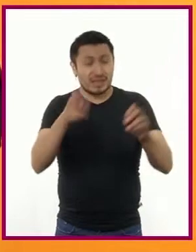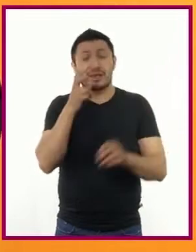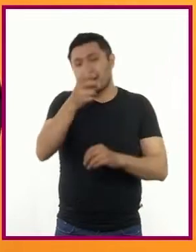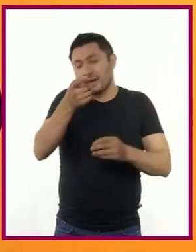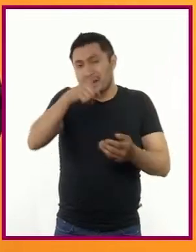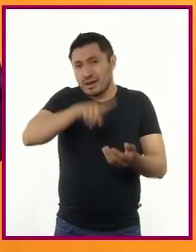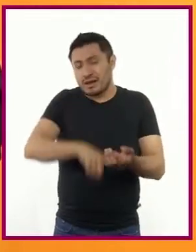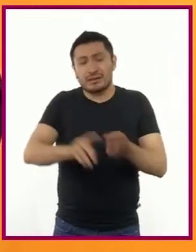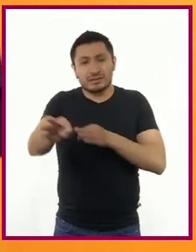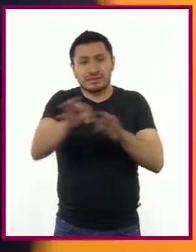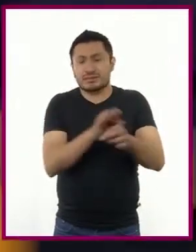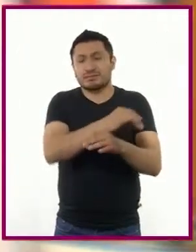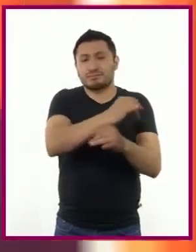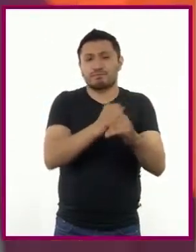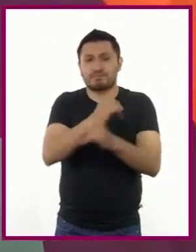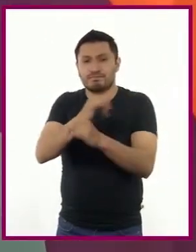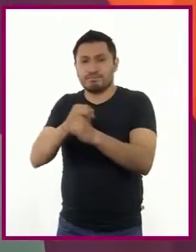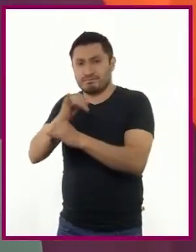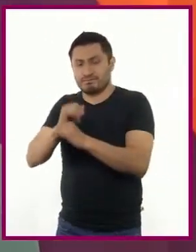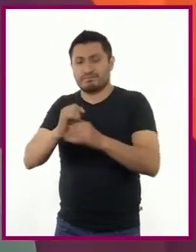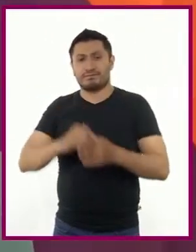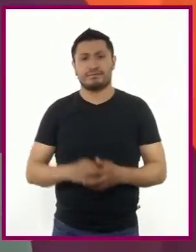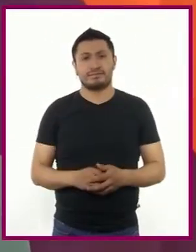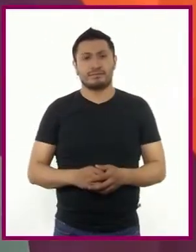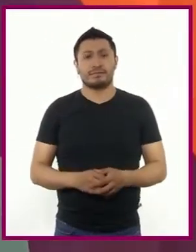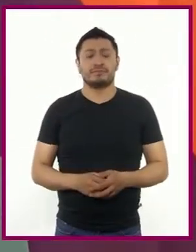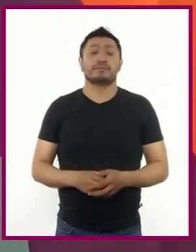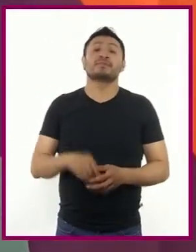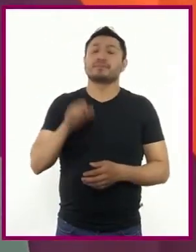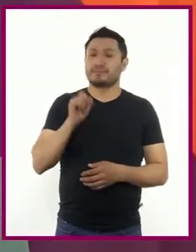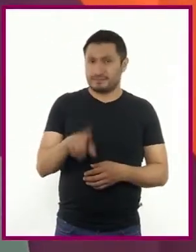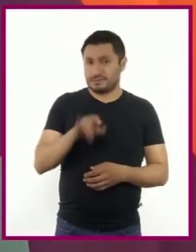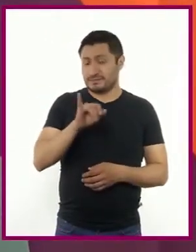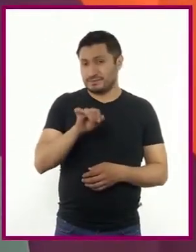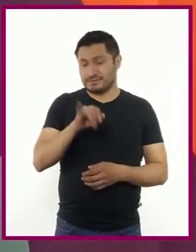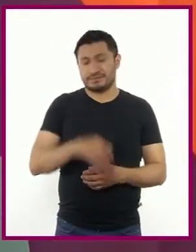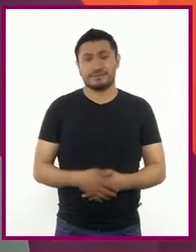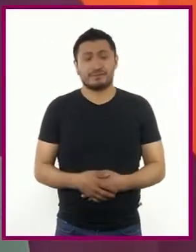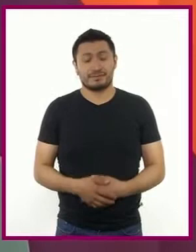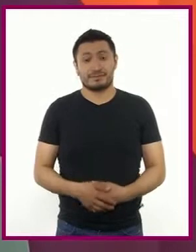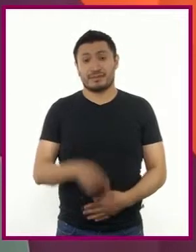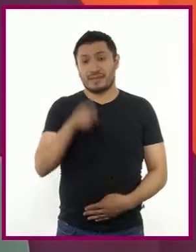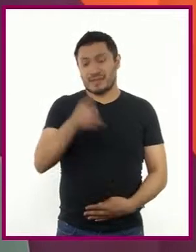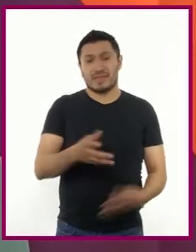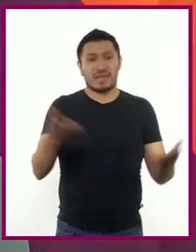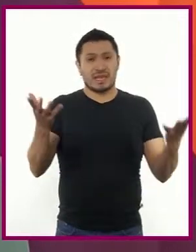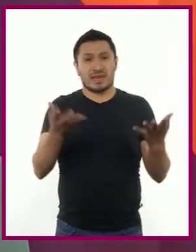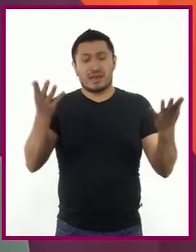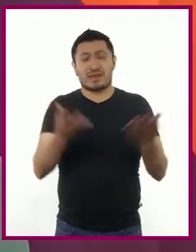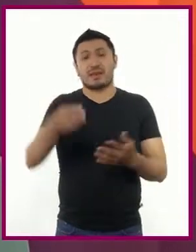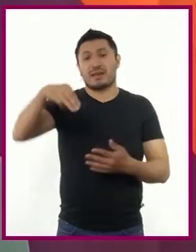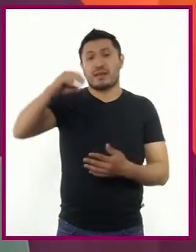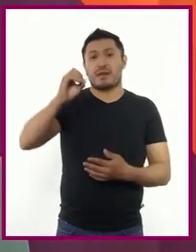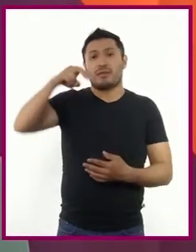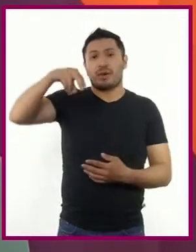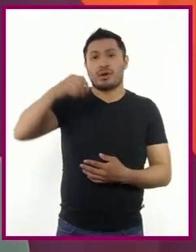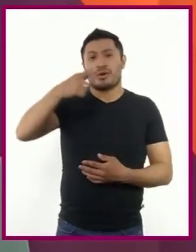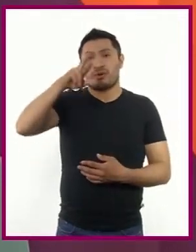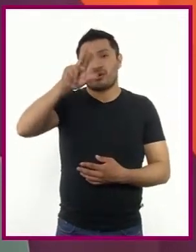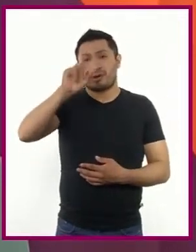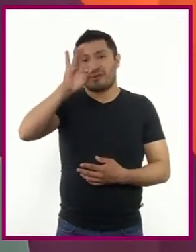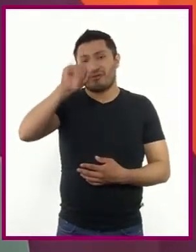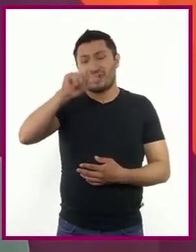un trabajo de investigación. Por supuesto, maestro. Para realizar una monografía, buscamos